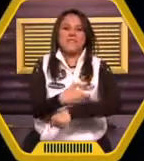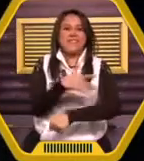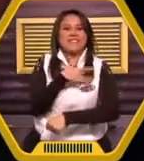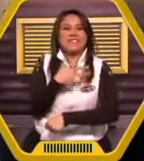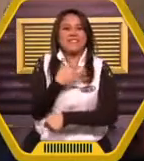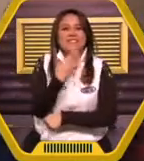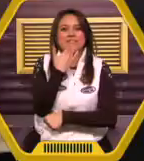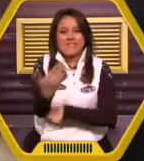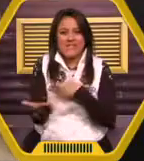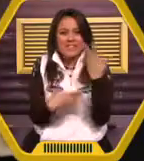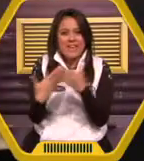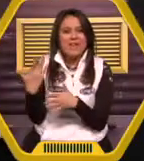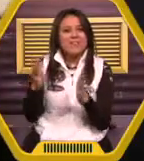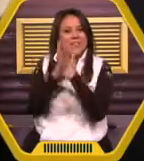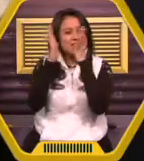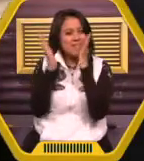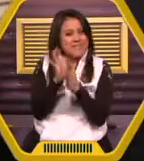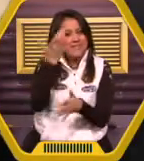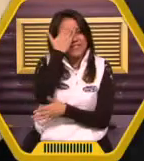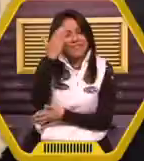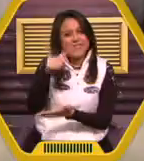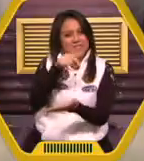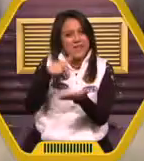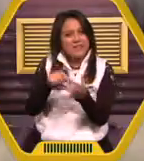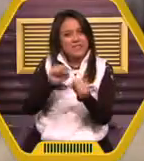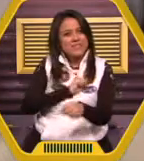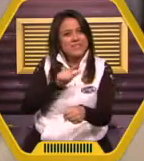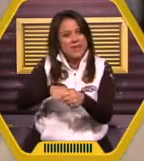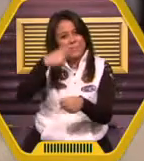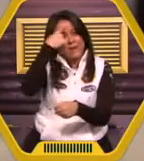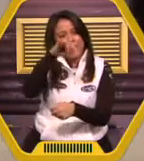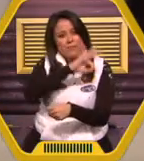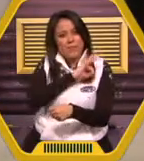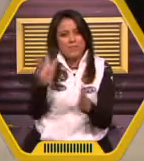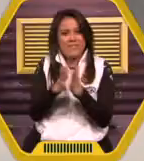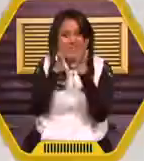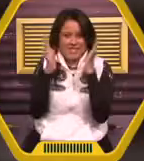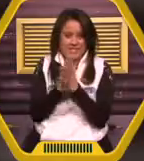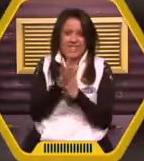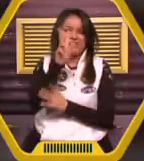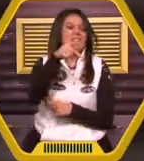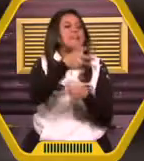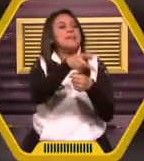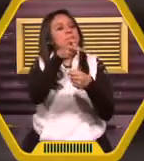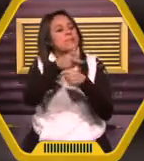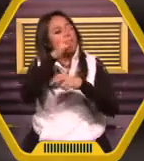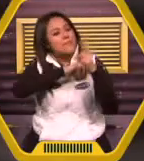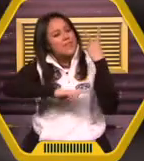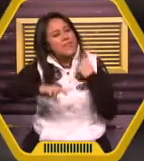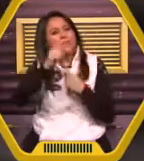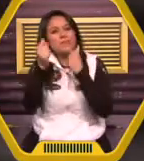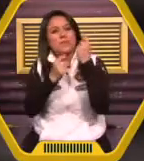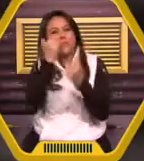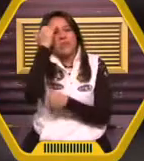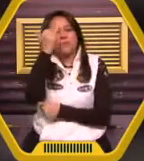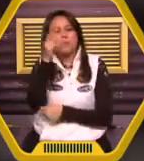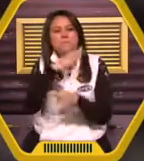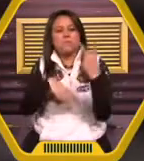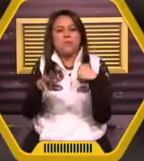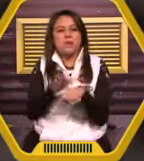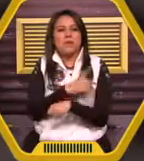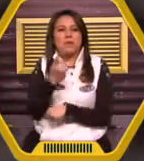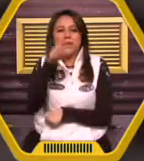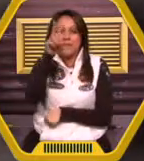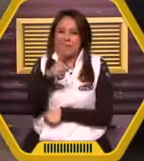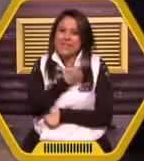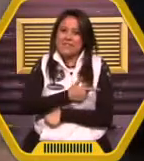participa y conoce este espacio diseñado especialmente para ti los invito a que participen a que den un poquito de tiempo porque aparte se la van a pasar